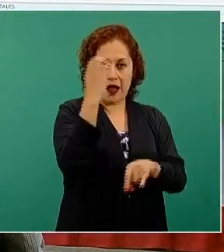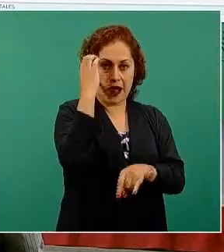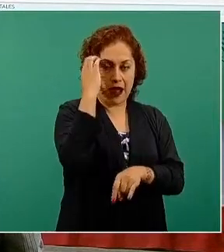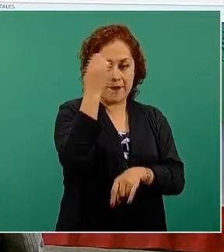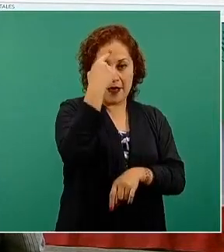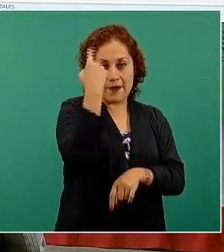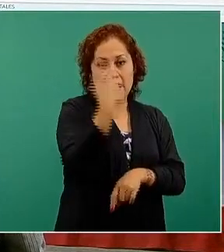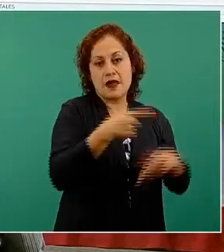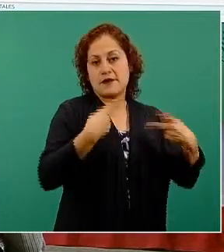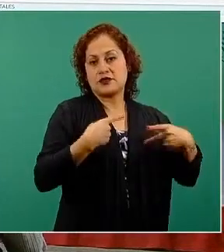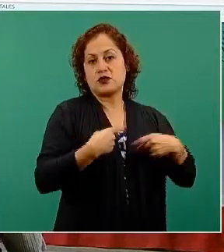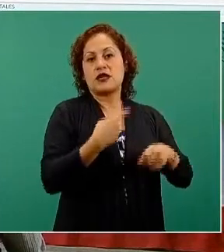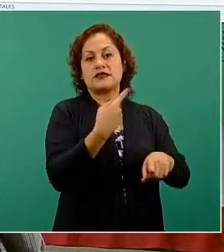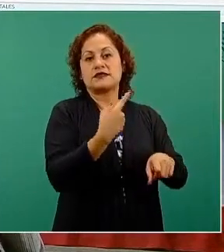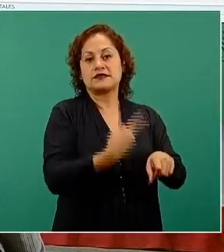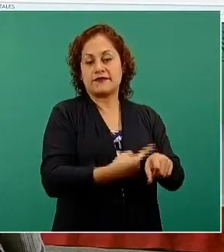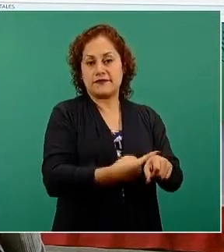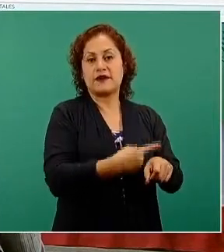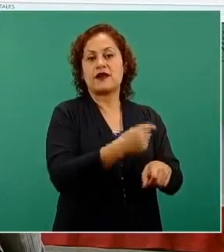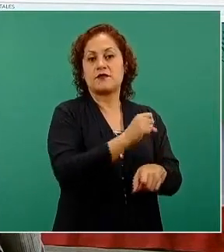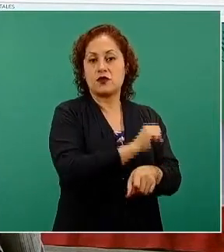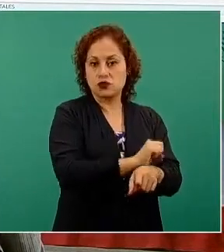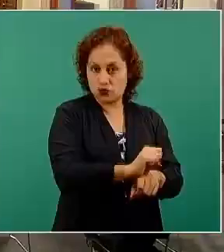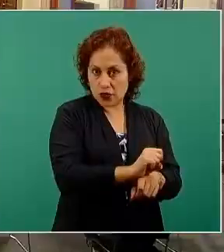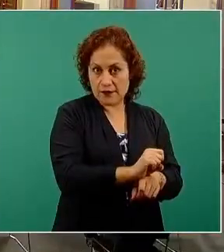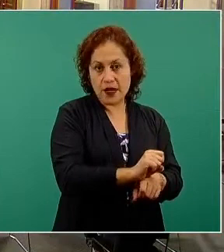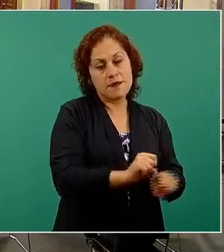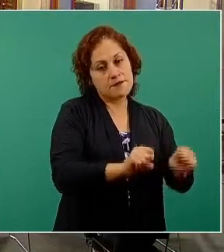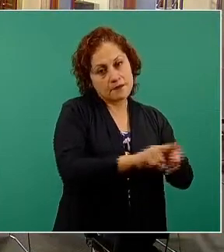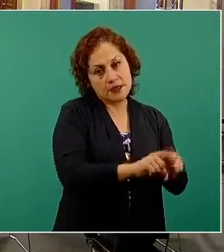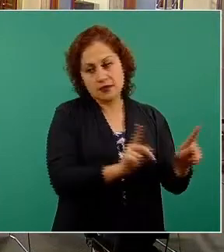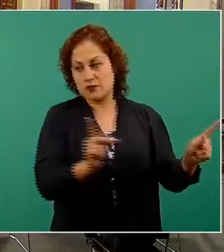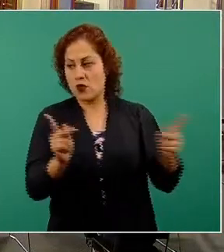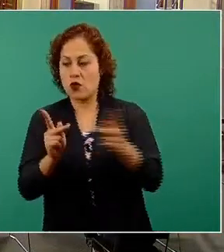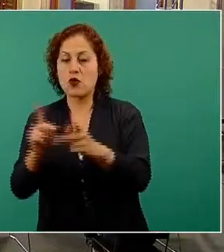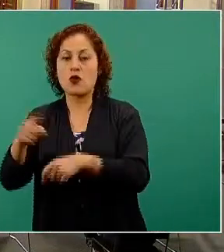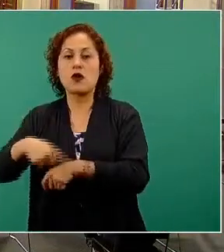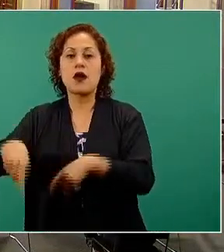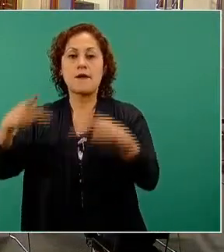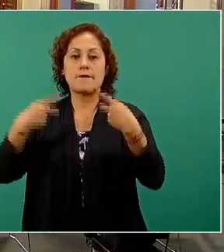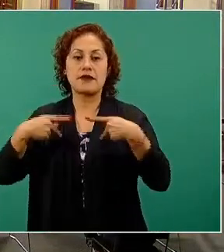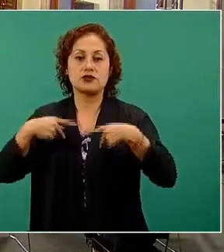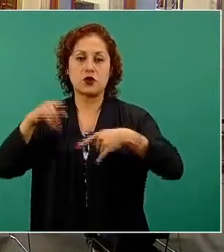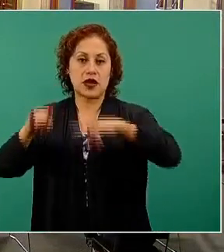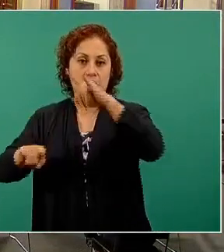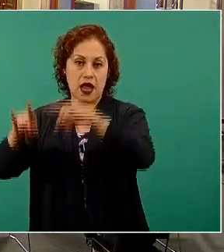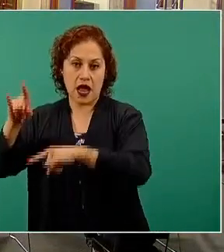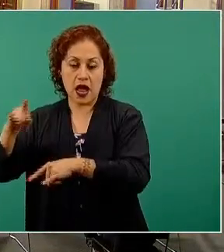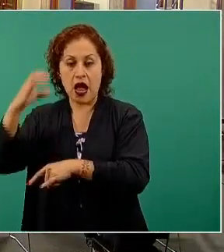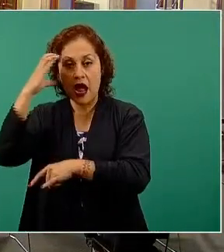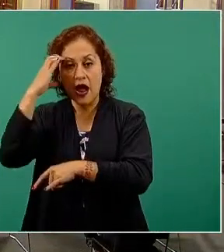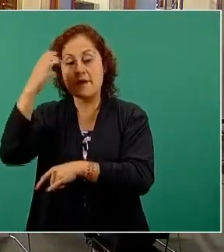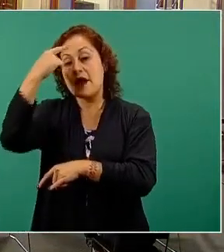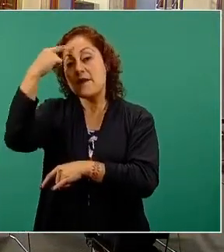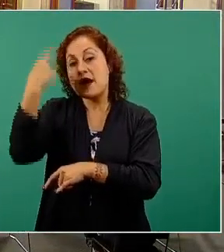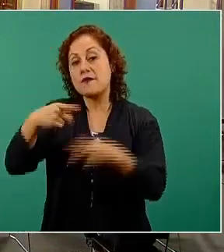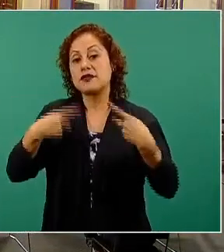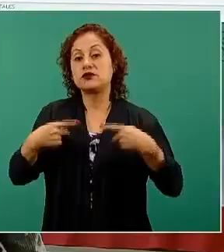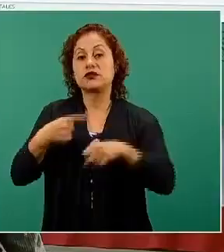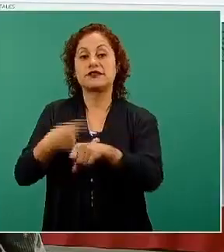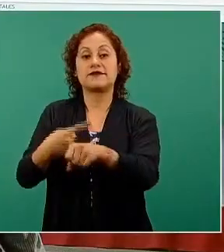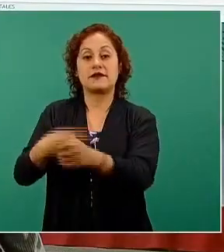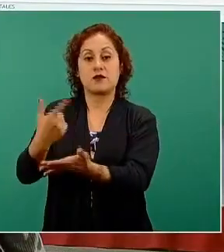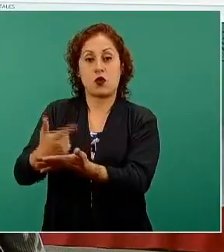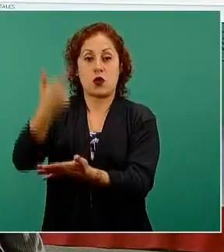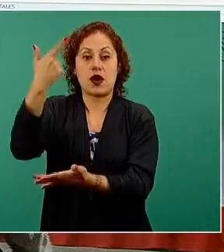en la ocupación de pacientes críticos. En general, mucho de lo que se intenta